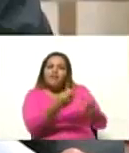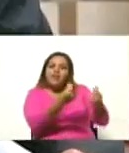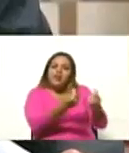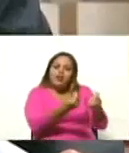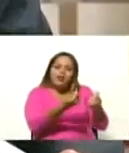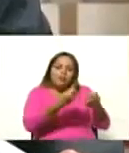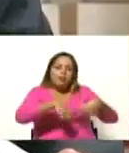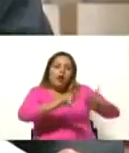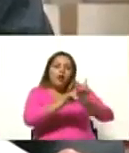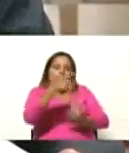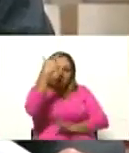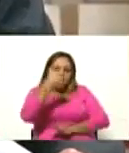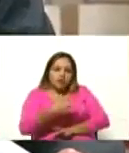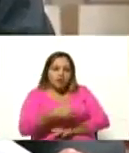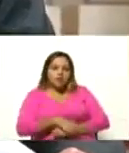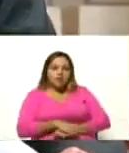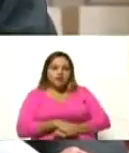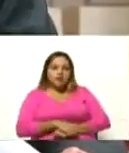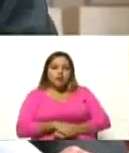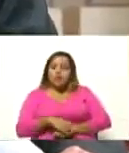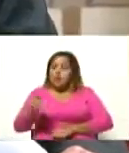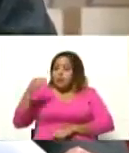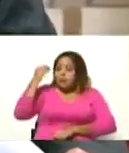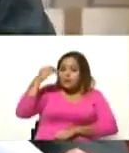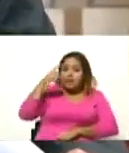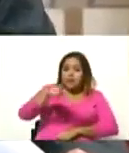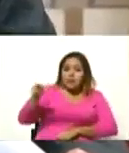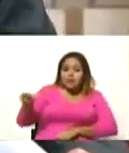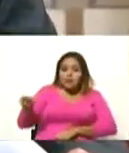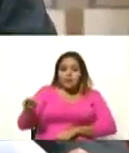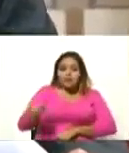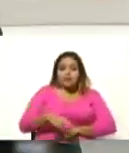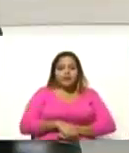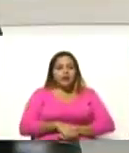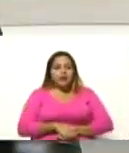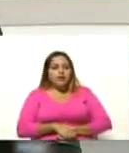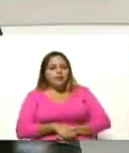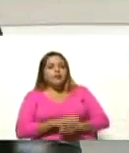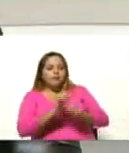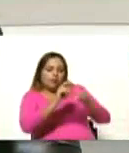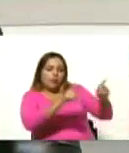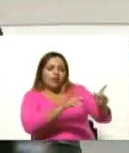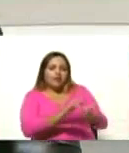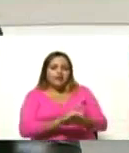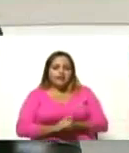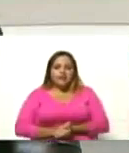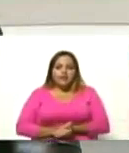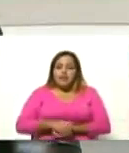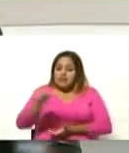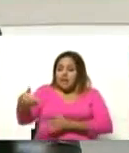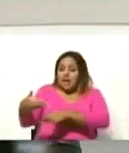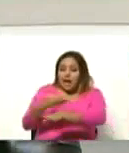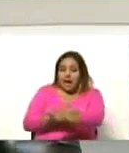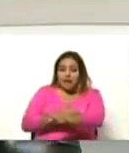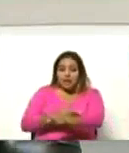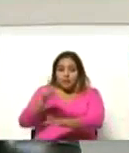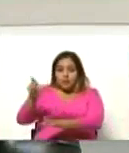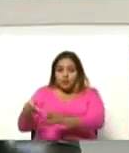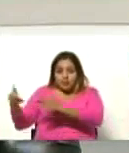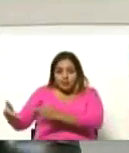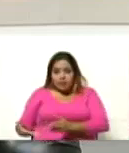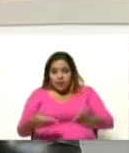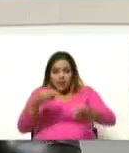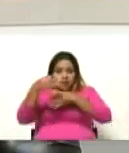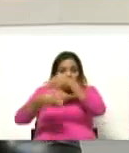realizaciones, con percepciones. Exacto. Bueno, y como lo estaba comentando antes de que nuestro ilustre invitado tomara la